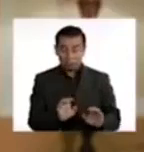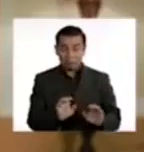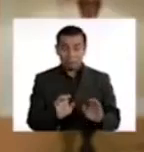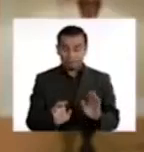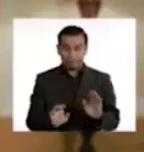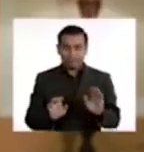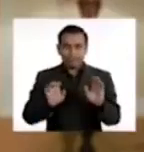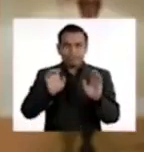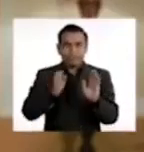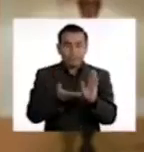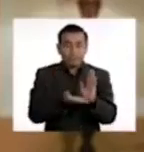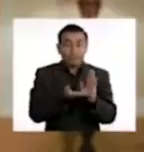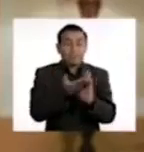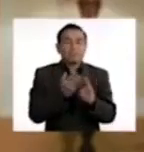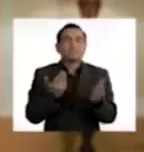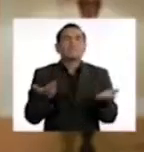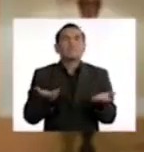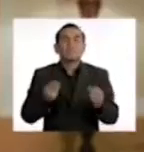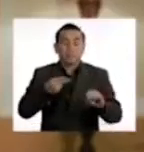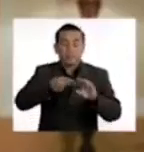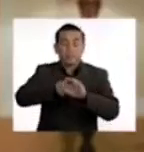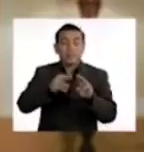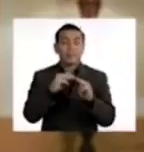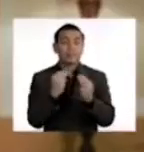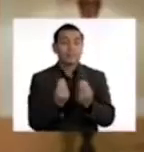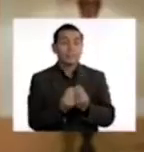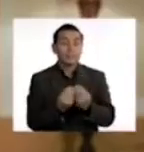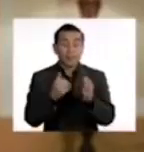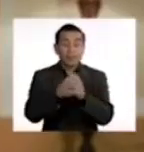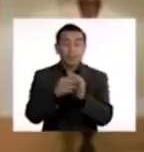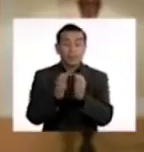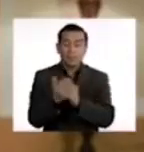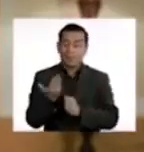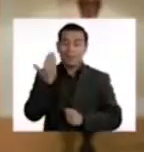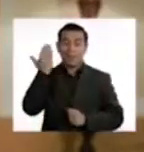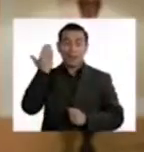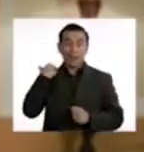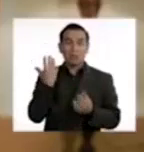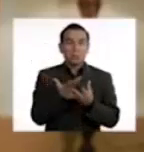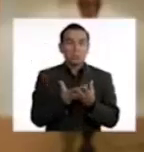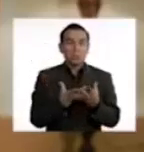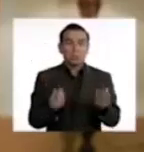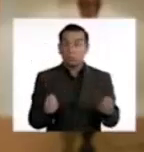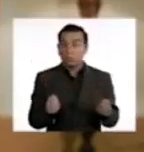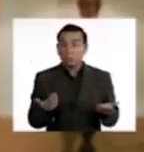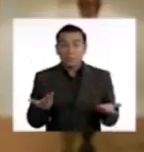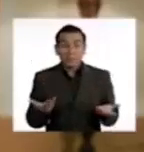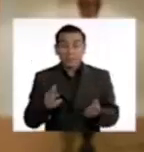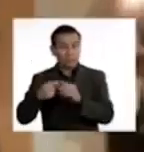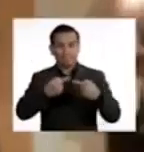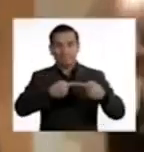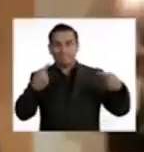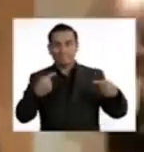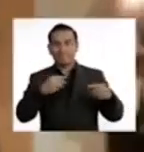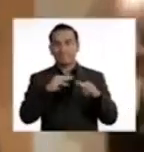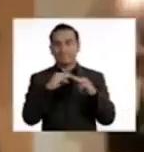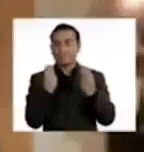que nunca sirvieron en anteriores gobiernos y también dijo lo siguiente